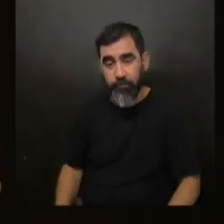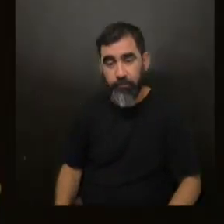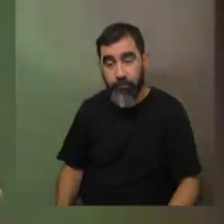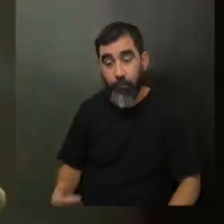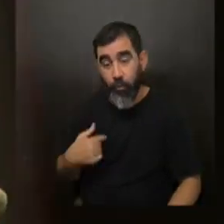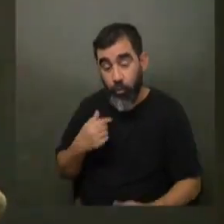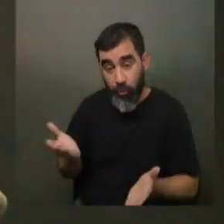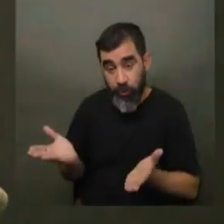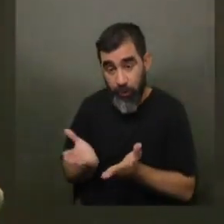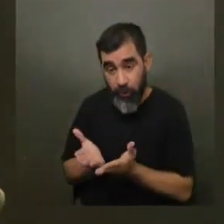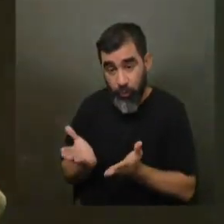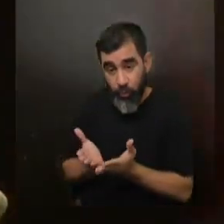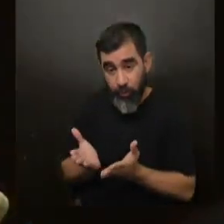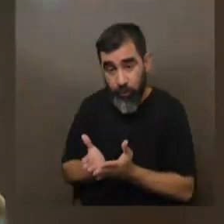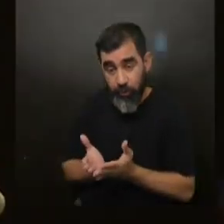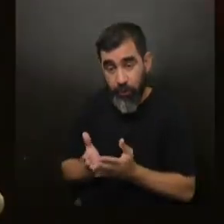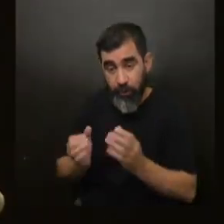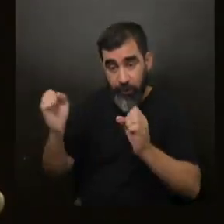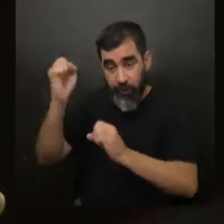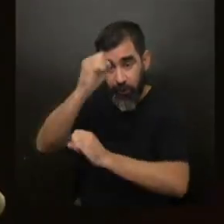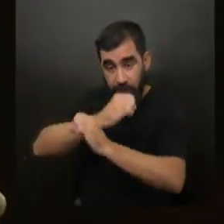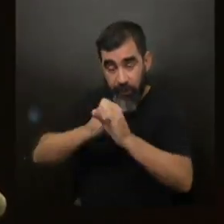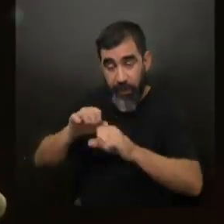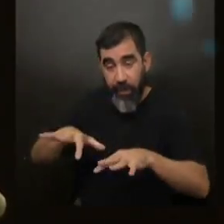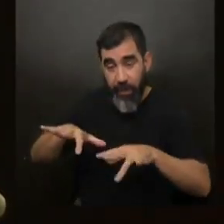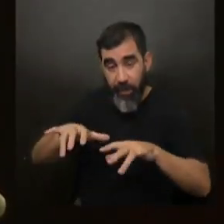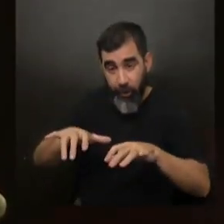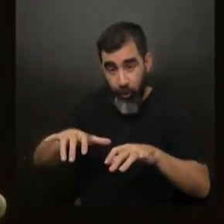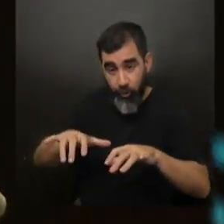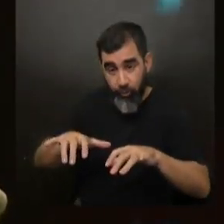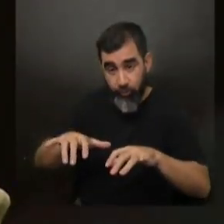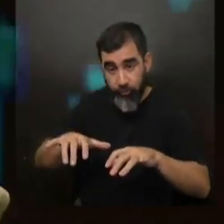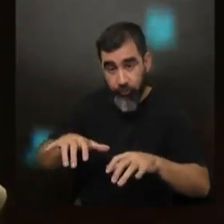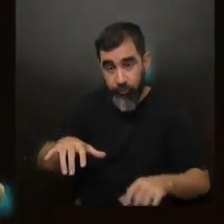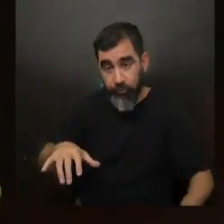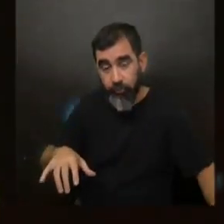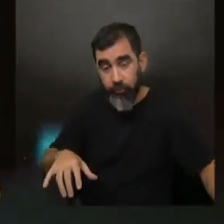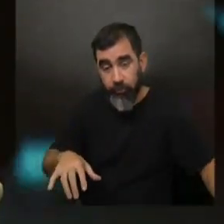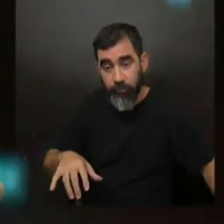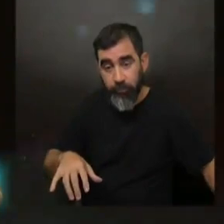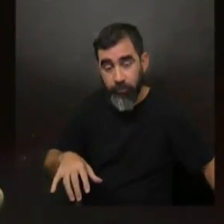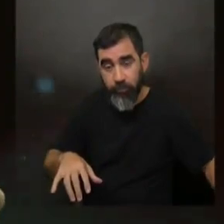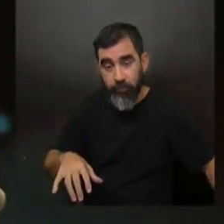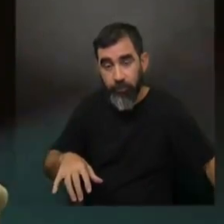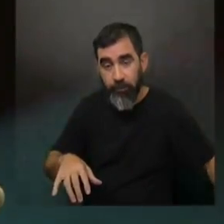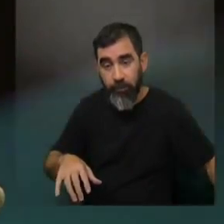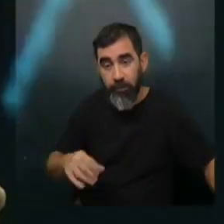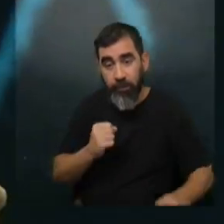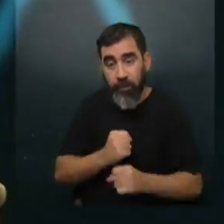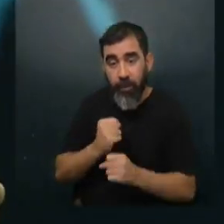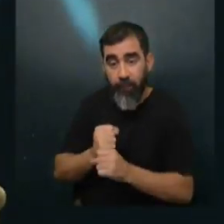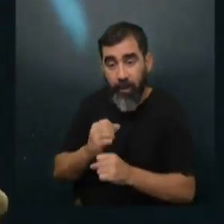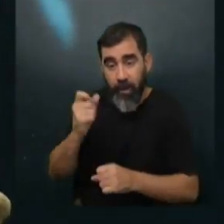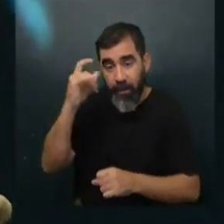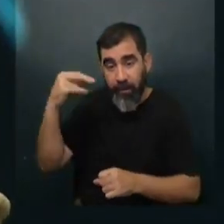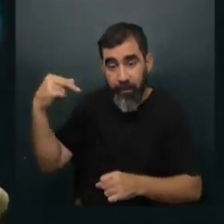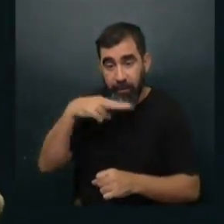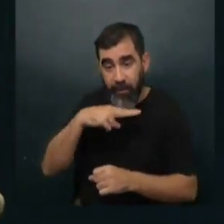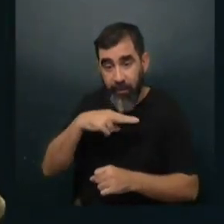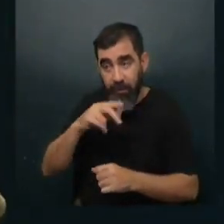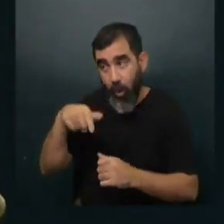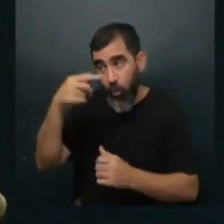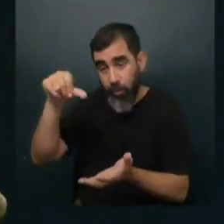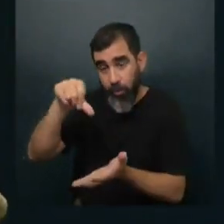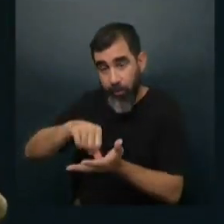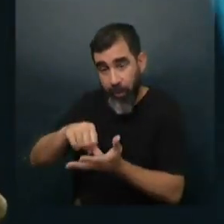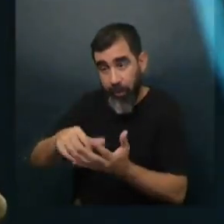estudiante sin más, que es ingeniero en electrónica y trabaja en inteligencia artificial en una empresa acá, para afuera, para